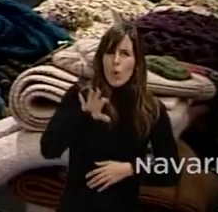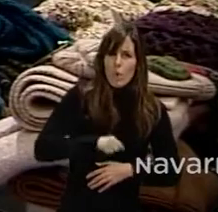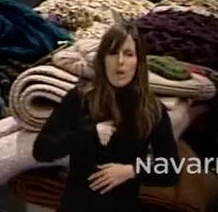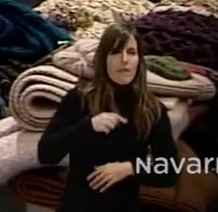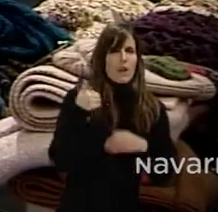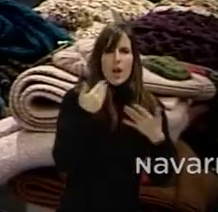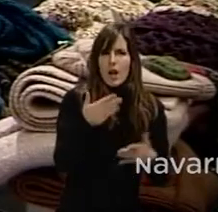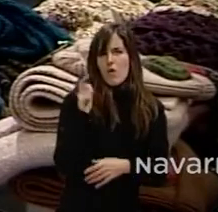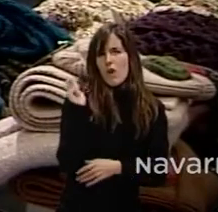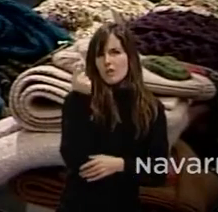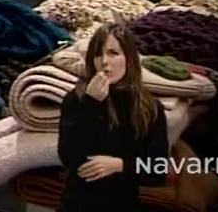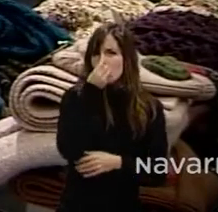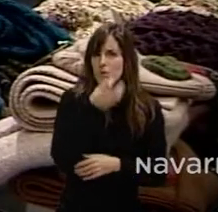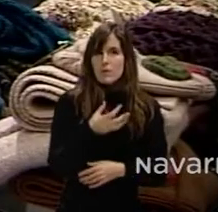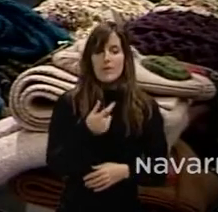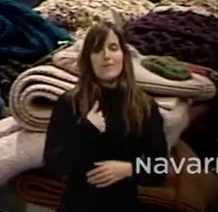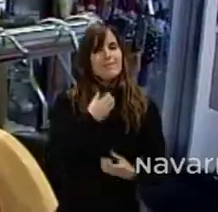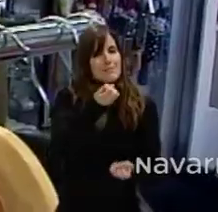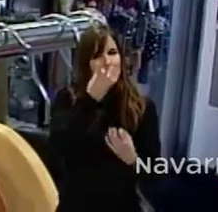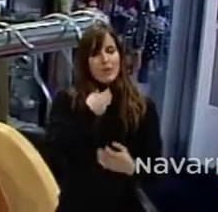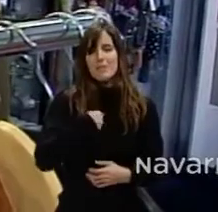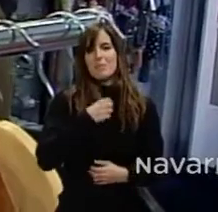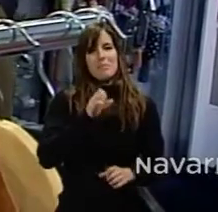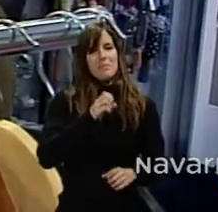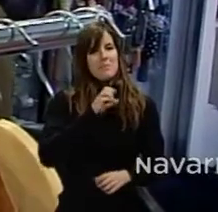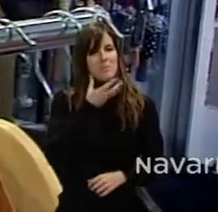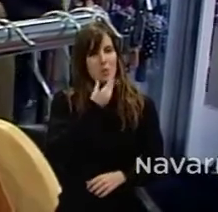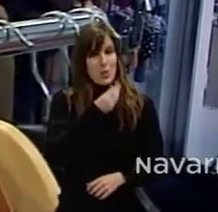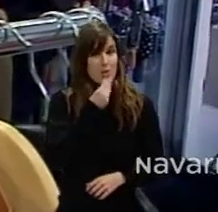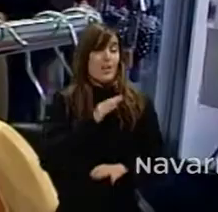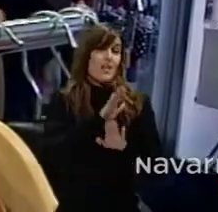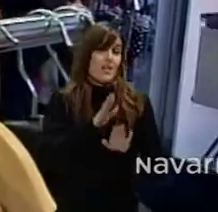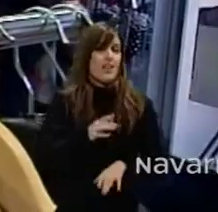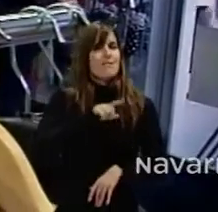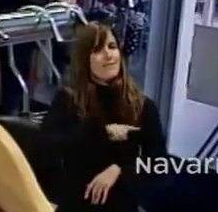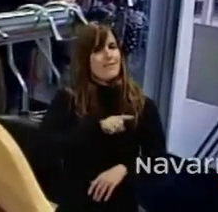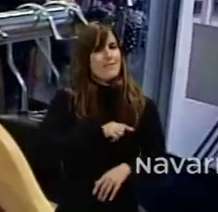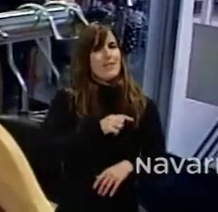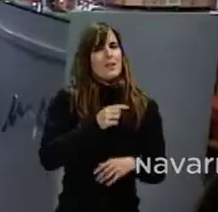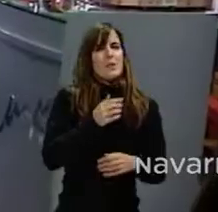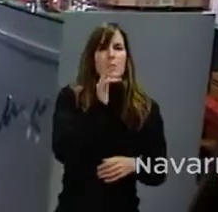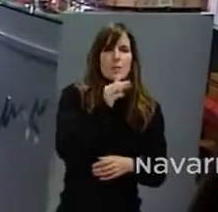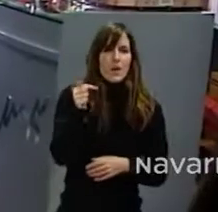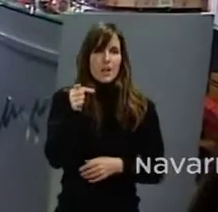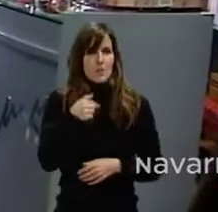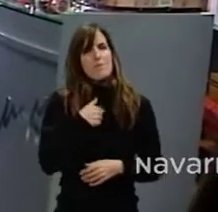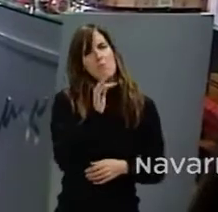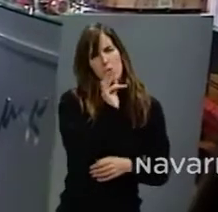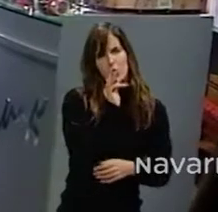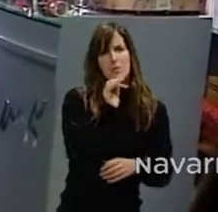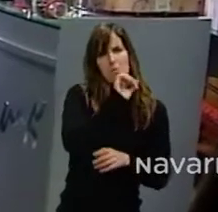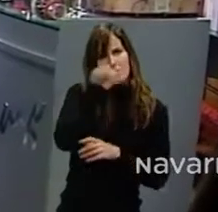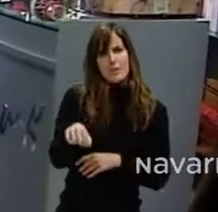tuve! Pues la verdad es que es bonito, es muy agradable, yo digo que nos llevamos más alegrías que otra cosa en este negocio.